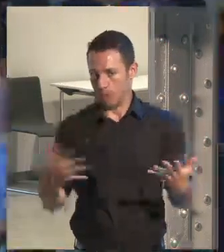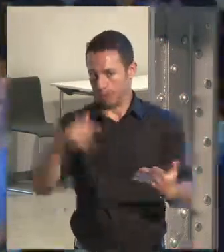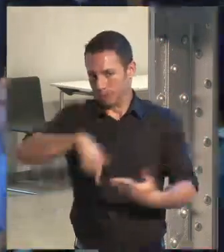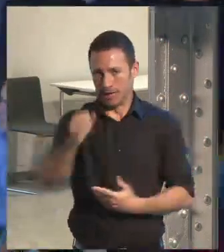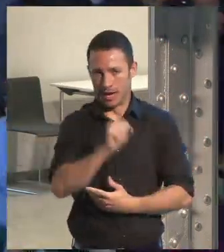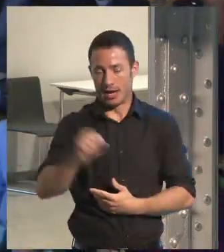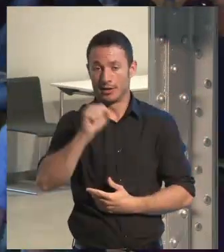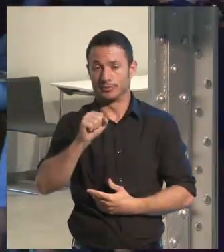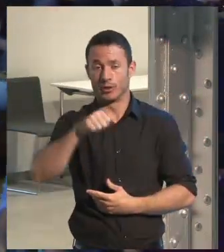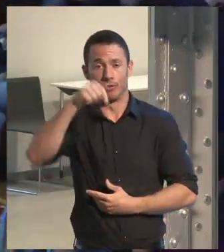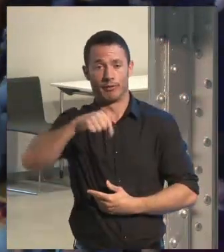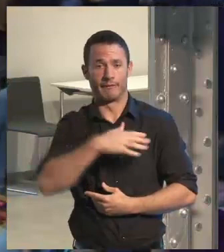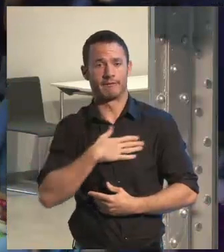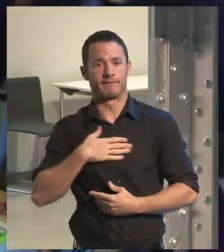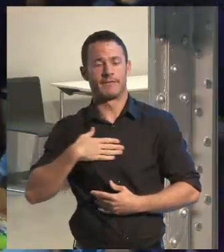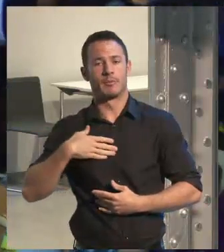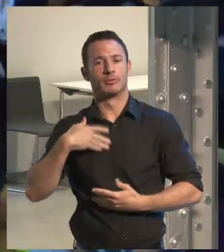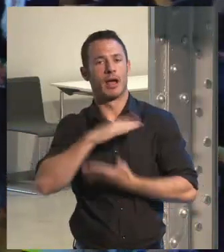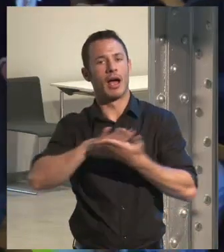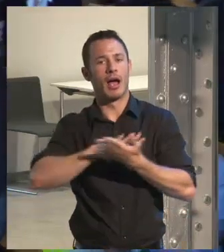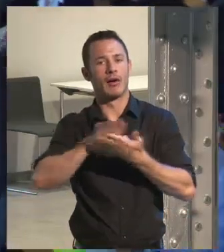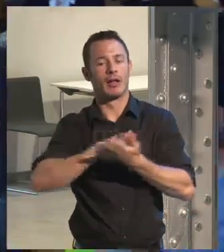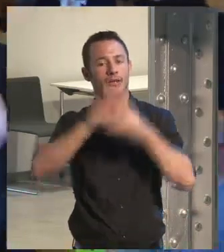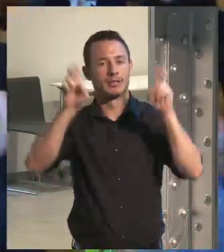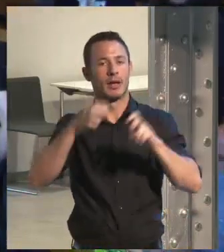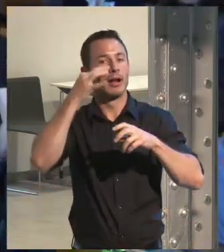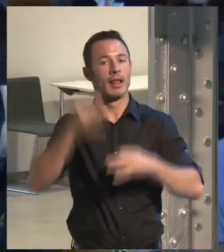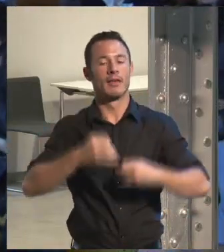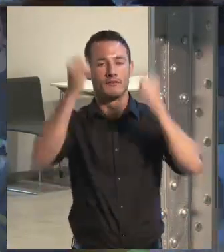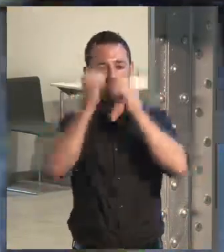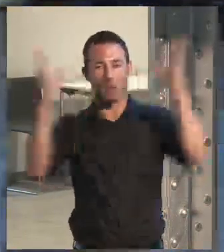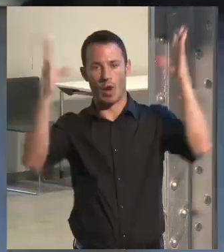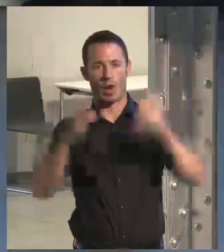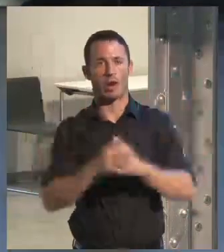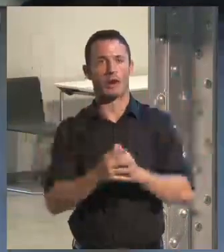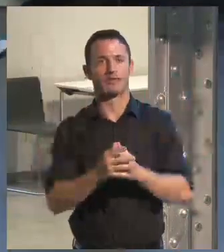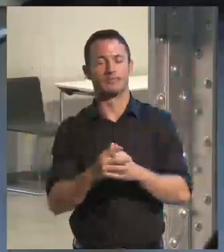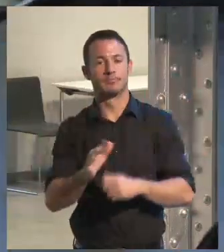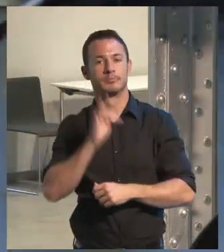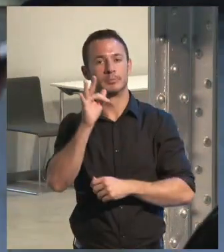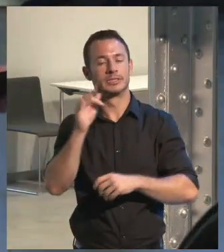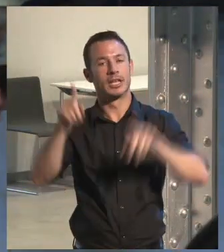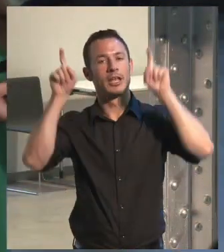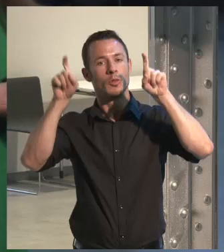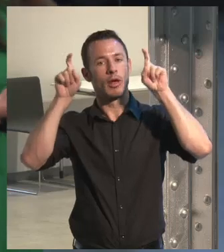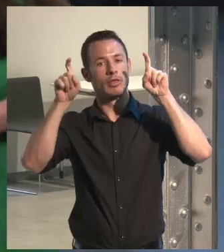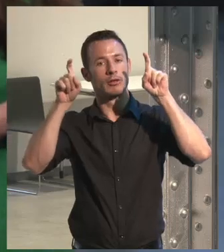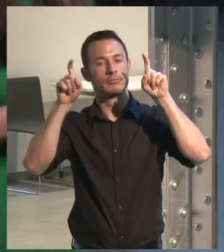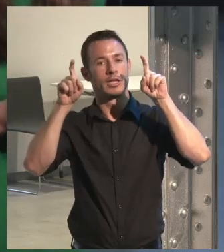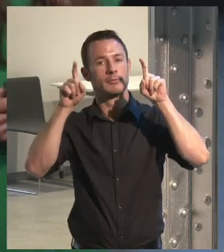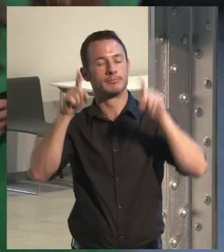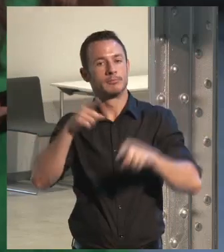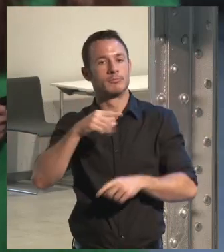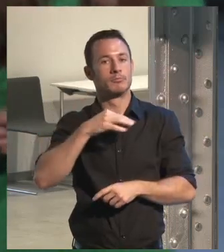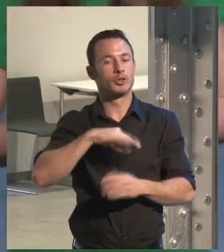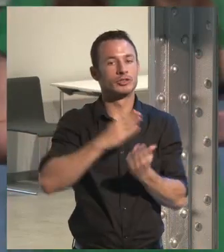lo queríamos dedicar a hablar de realidad virtual y de educación, de las posibilidades que